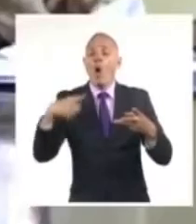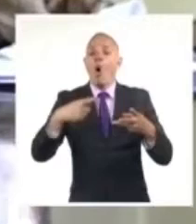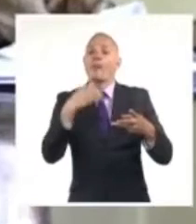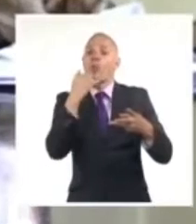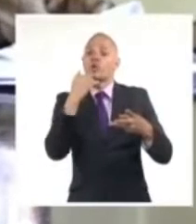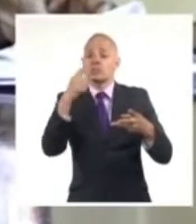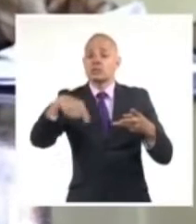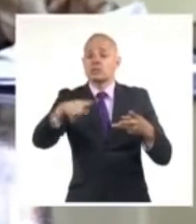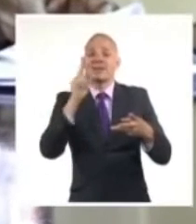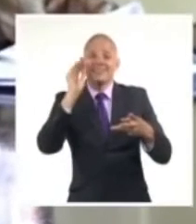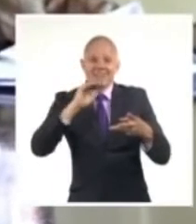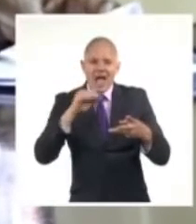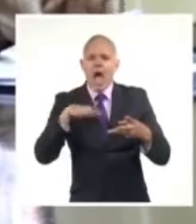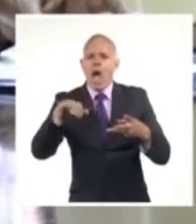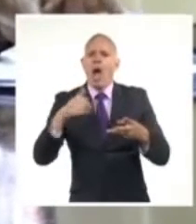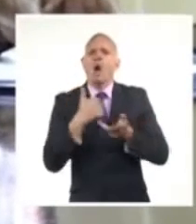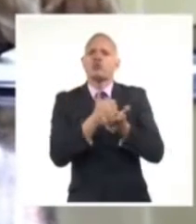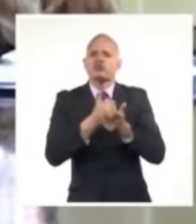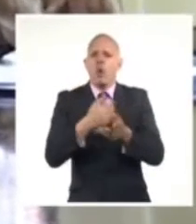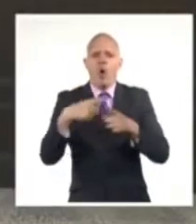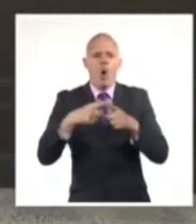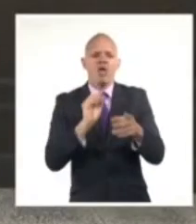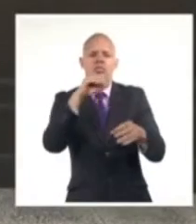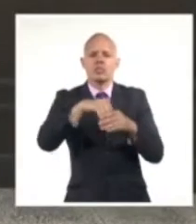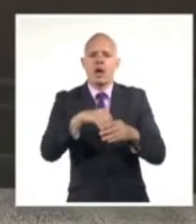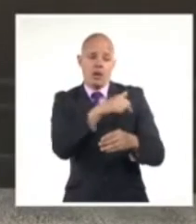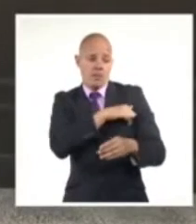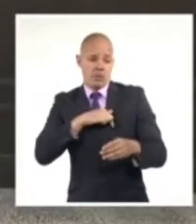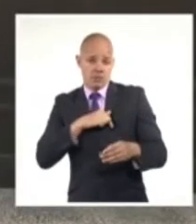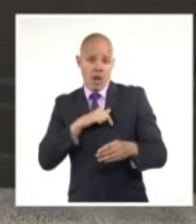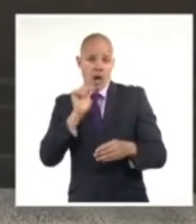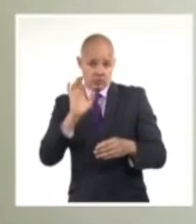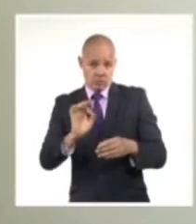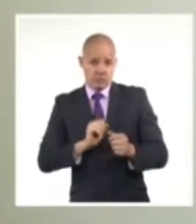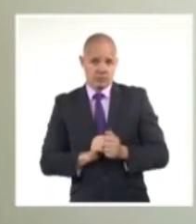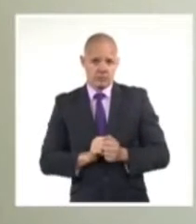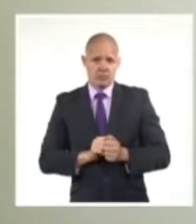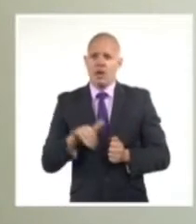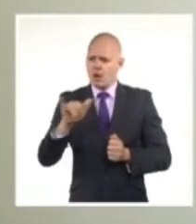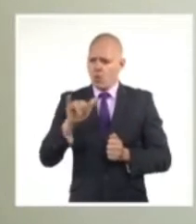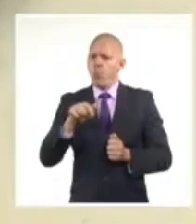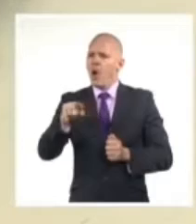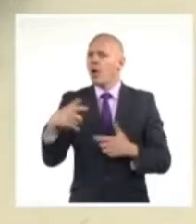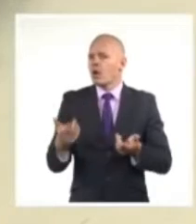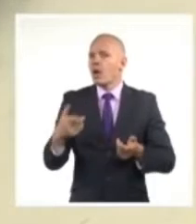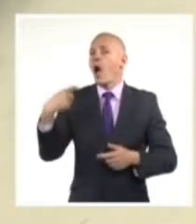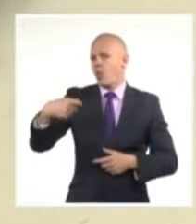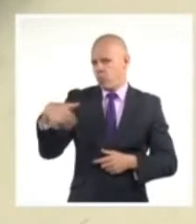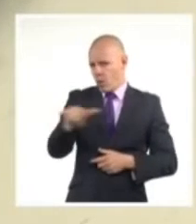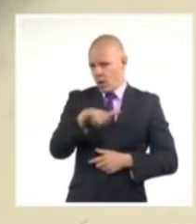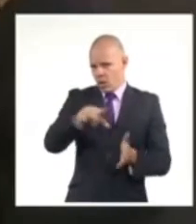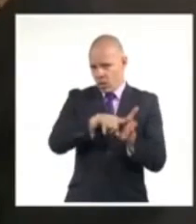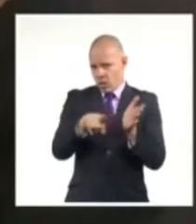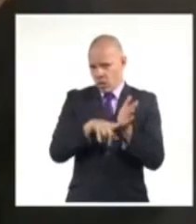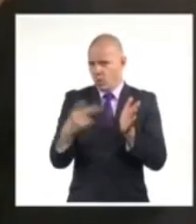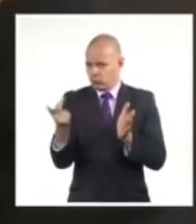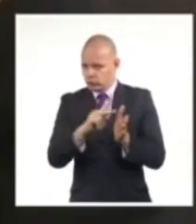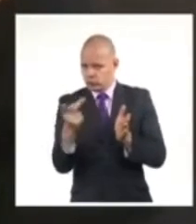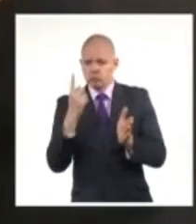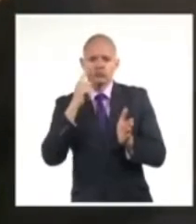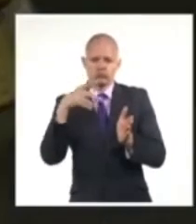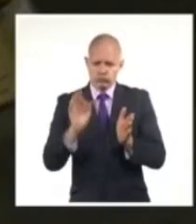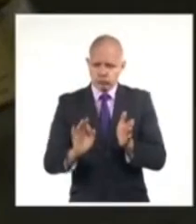y especialistas que ofician hoy en el Ministerio del Órgano del Interior, que al mismo tiempo son un ente que contribuye a